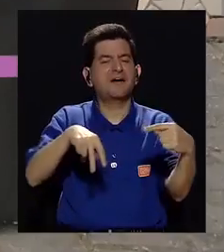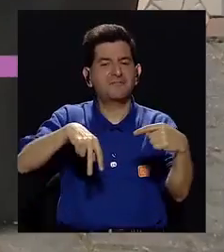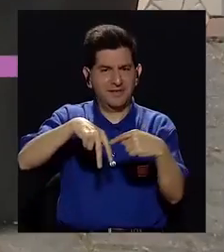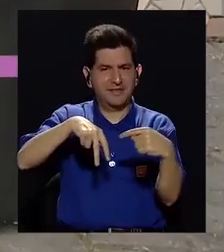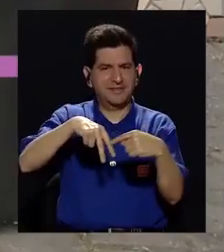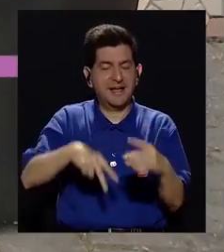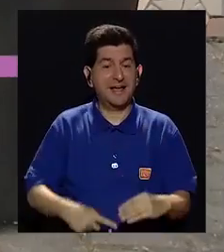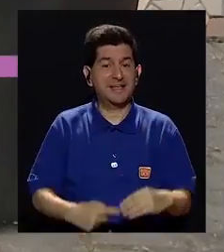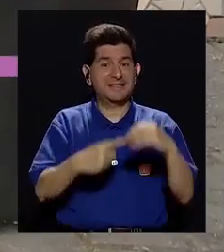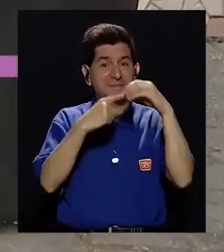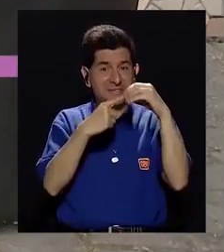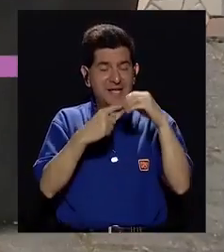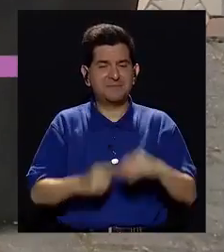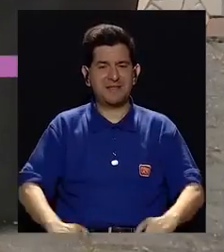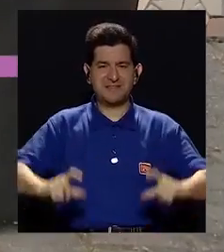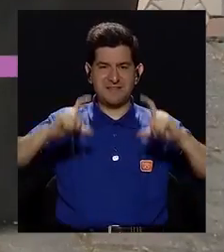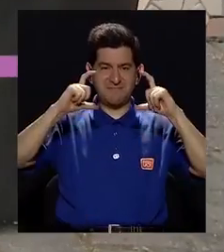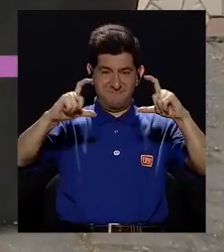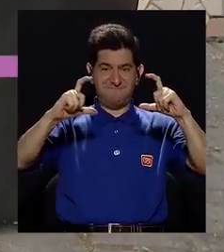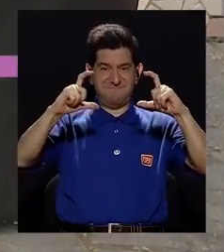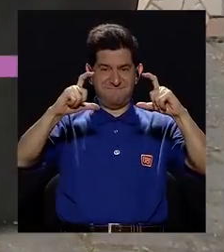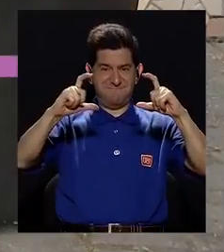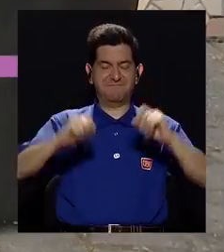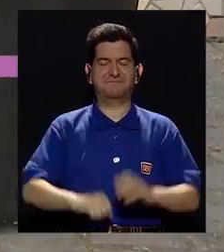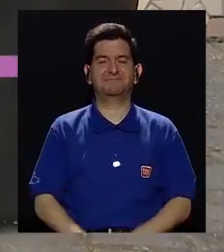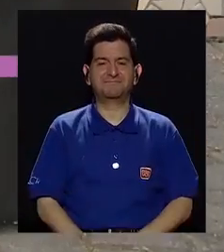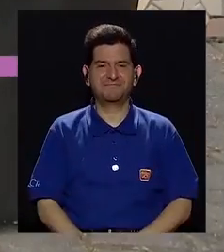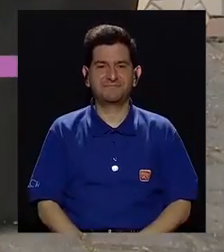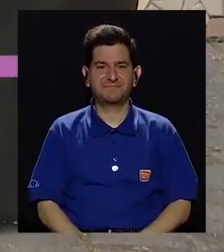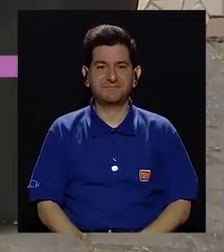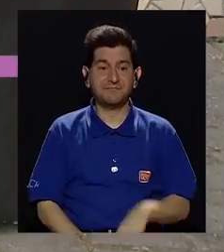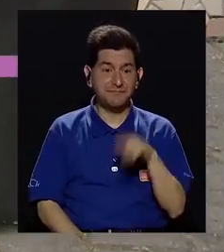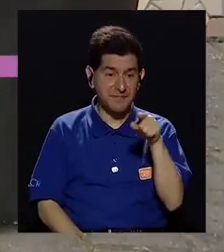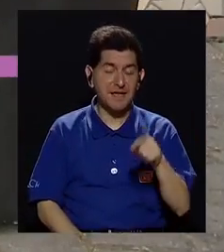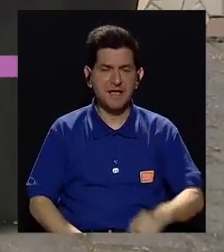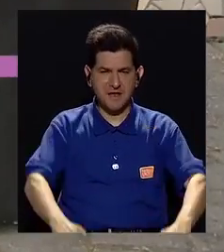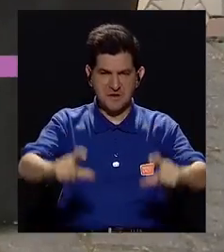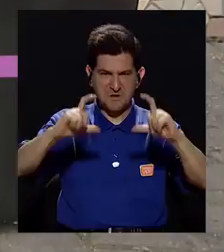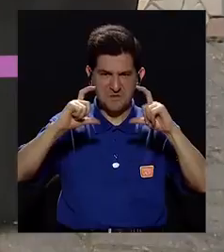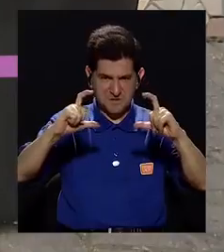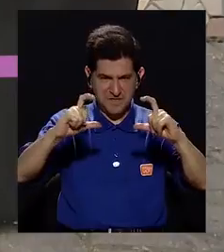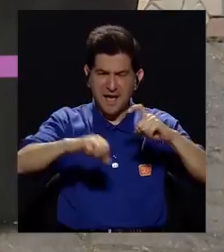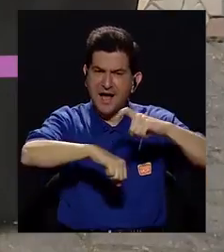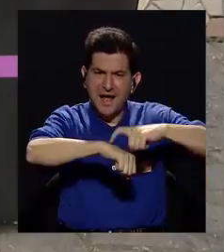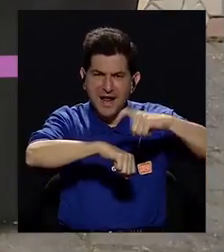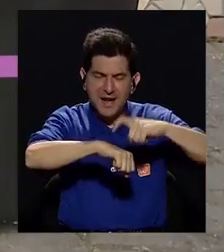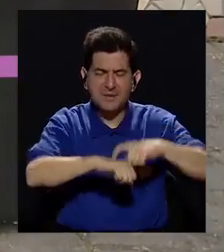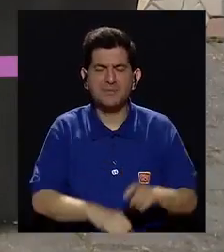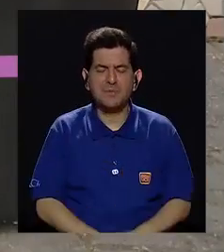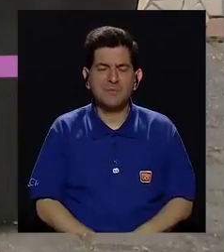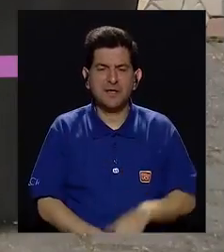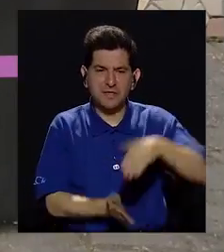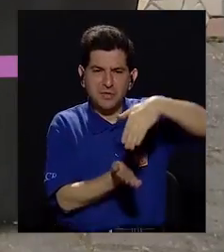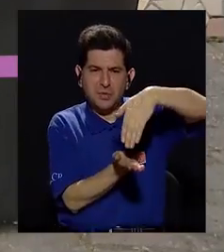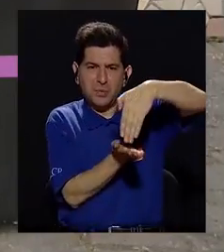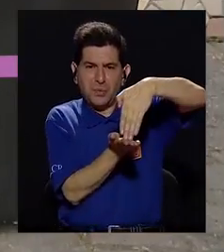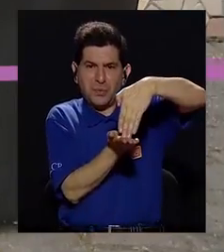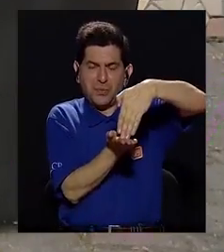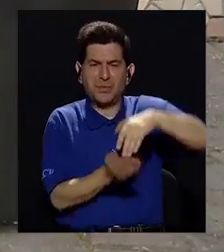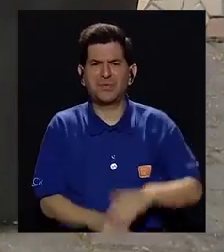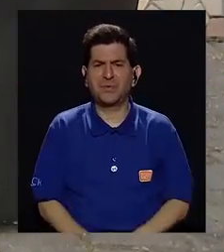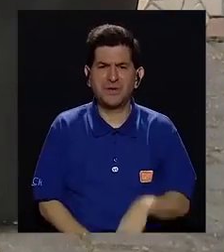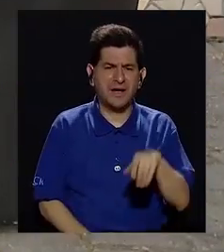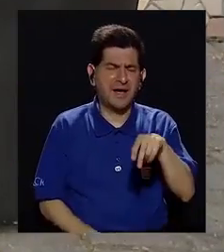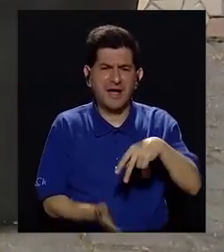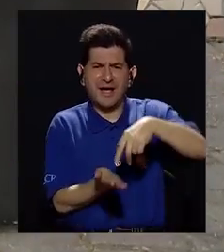a la rodilla, principalmente los tacones altos de aguja. Porque ellos, cuando se da el momento de poner el pie al suelo, se produce